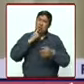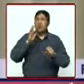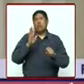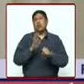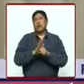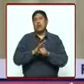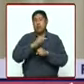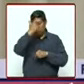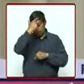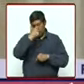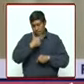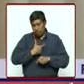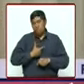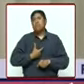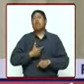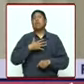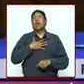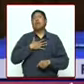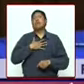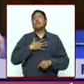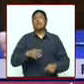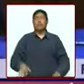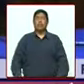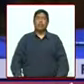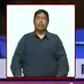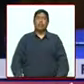de este fiscal general del Estado.